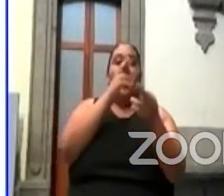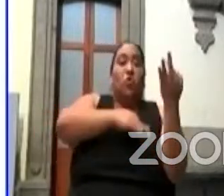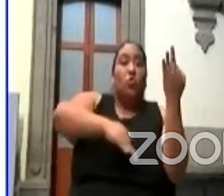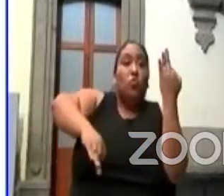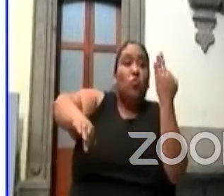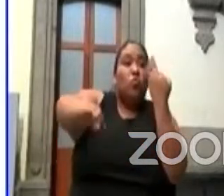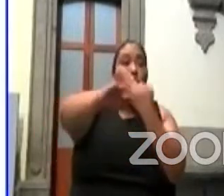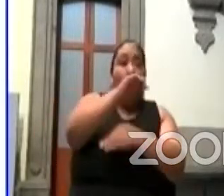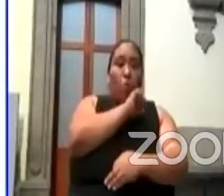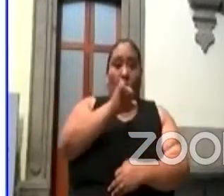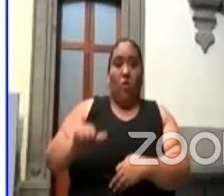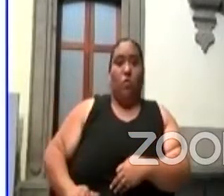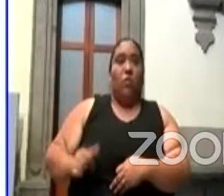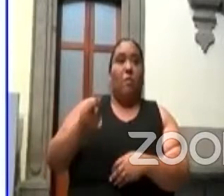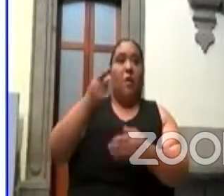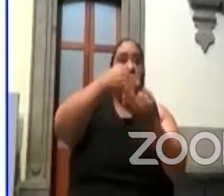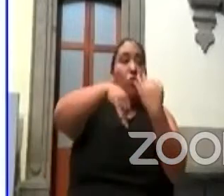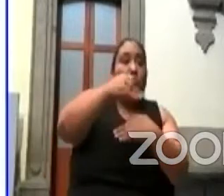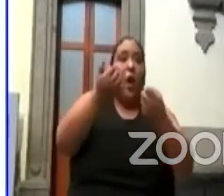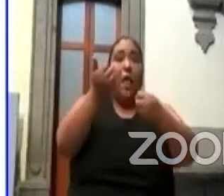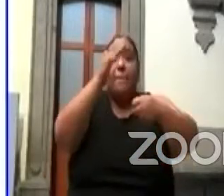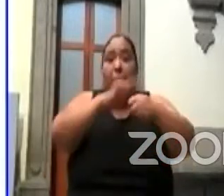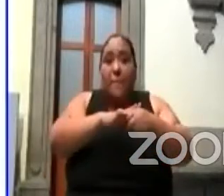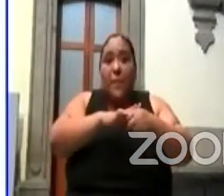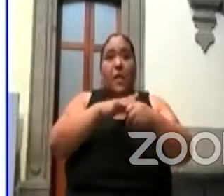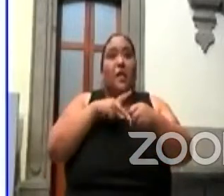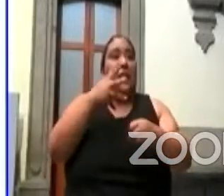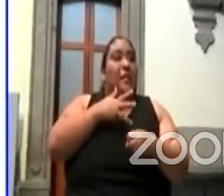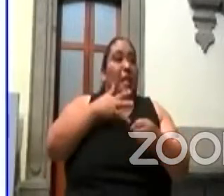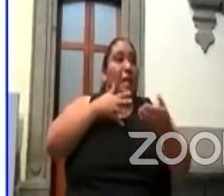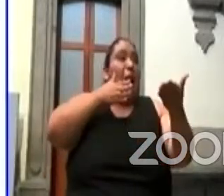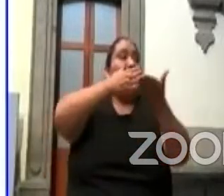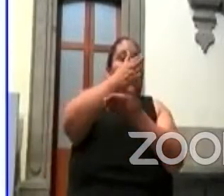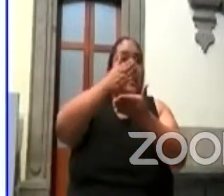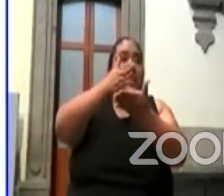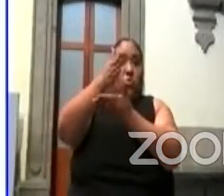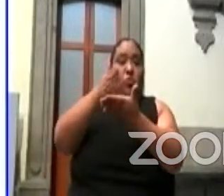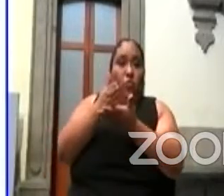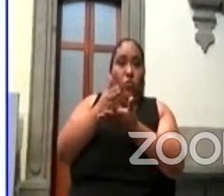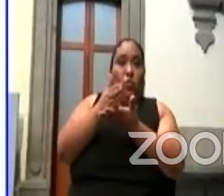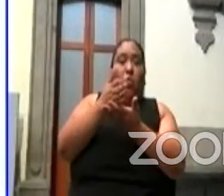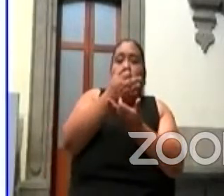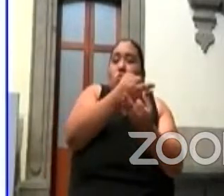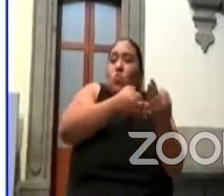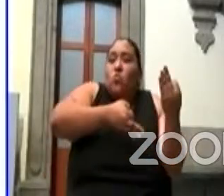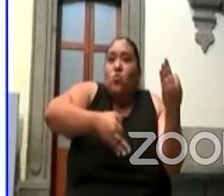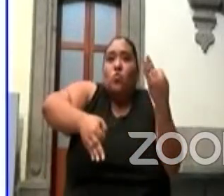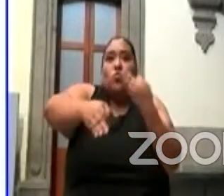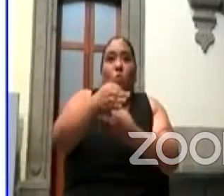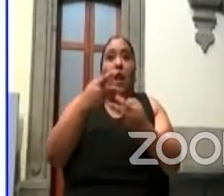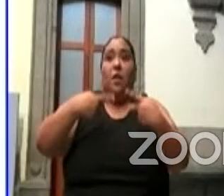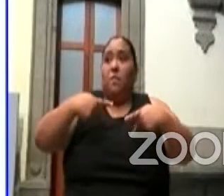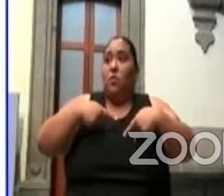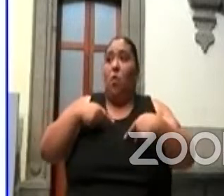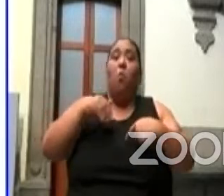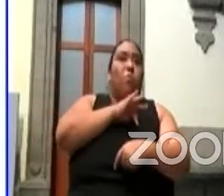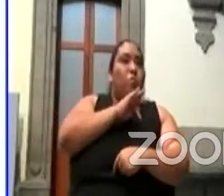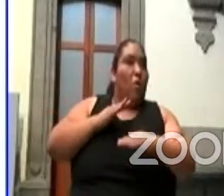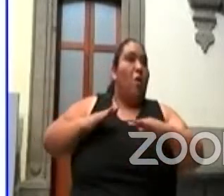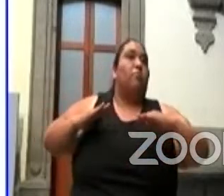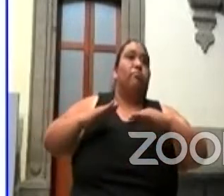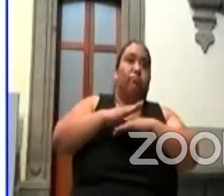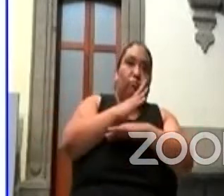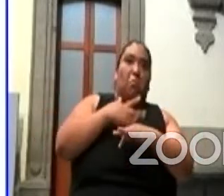toda organización tenga con los accesos, con toda la accesibilidad para que la gente con discapacidad